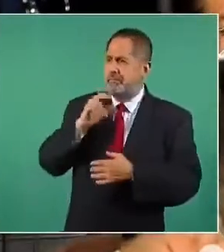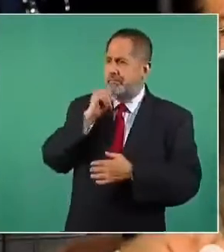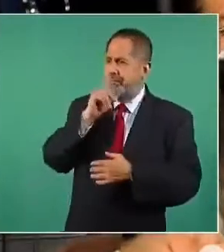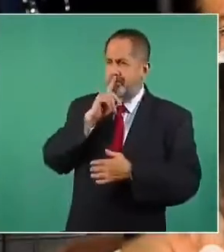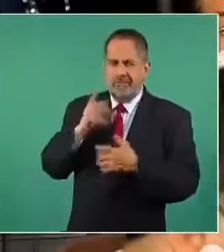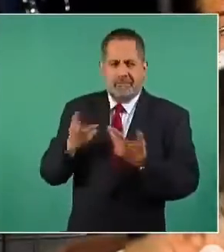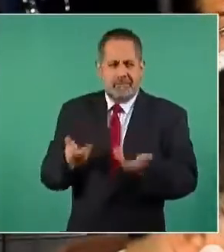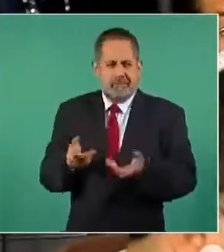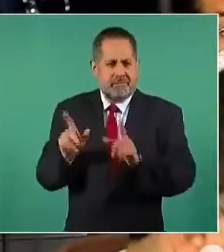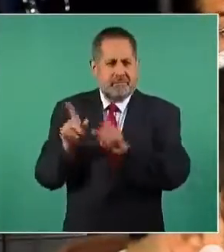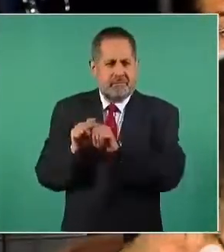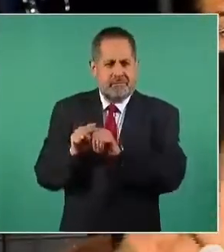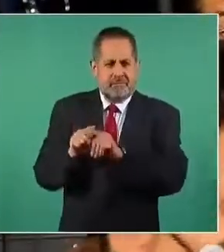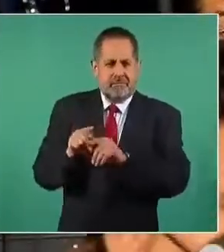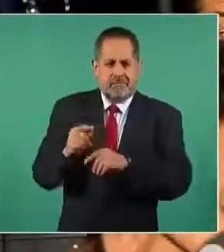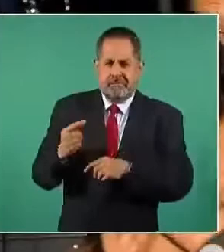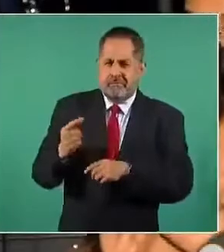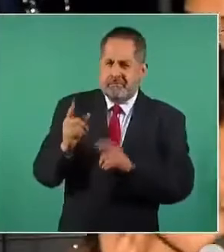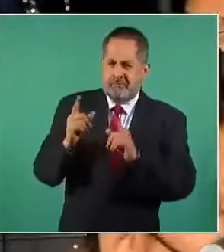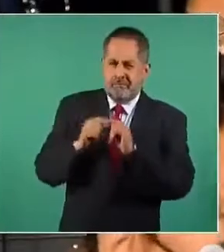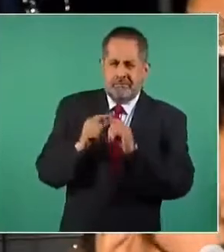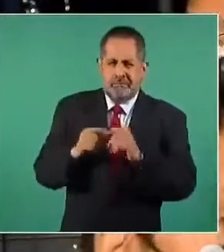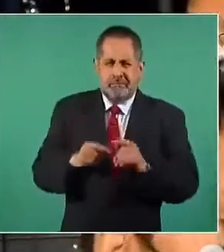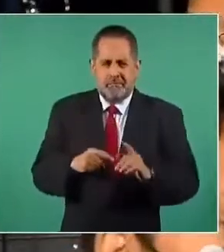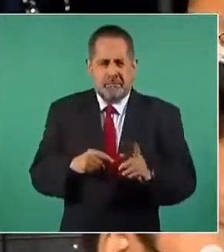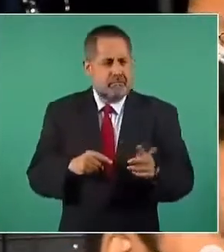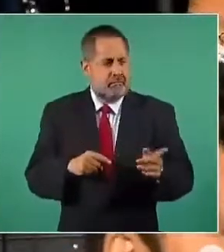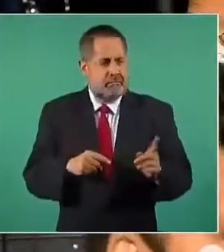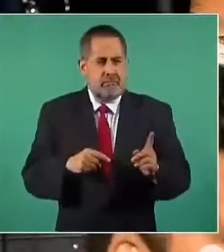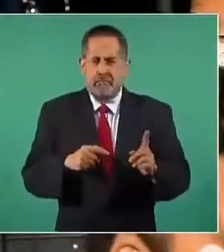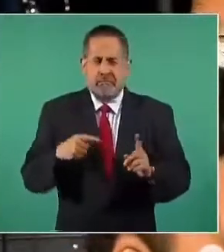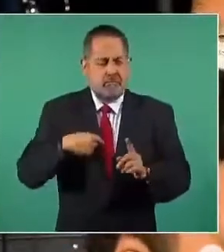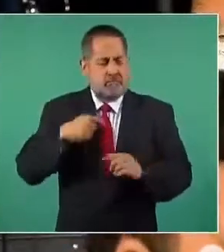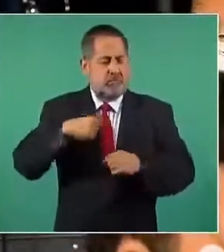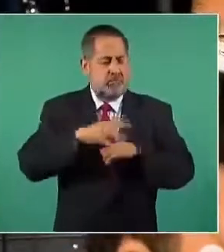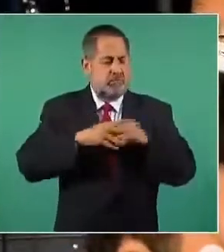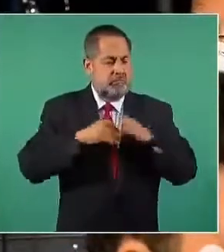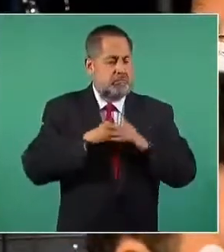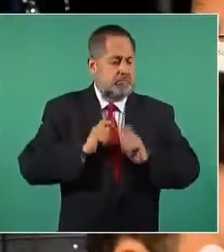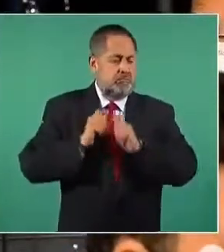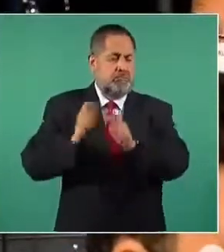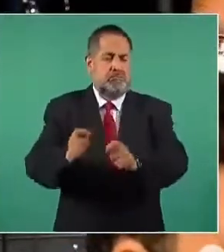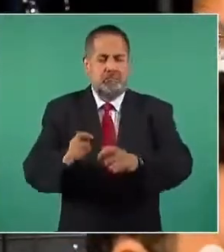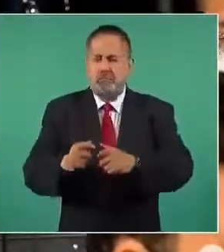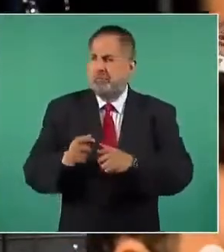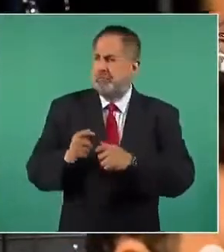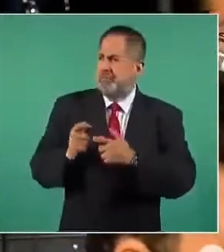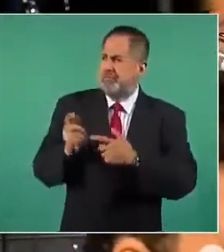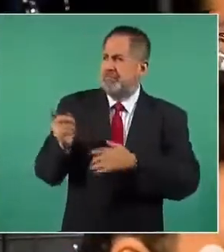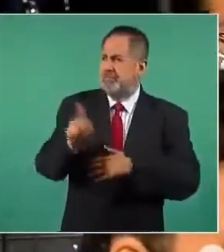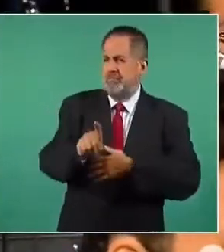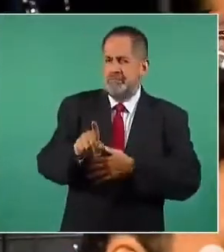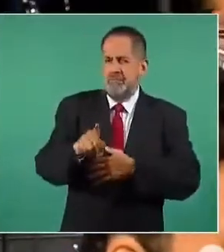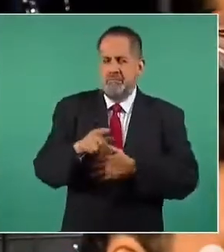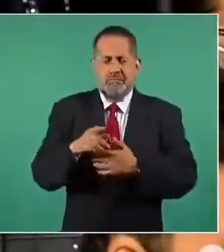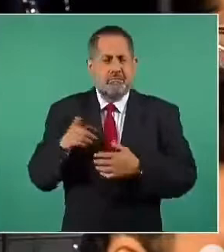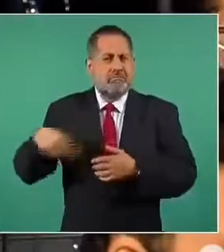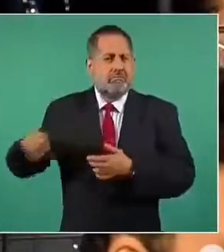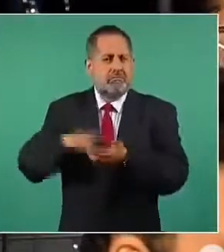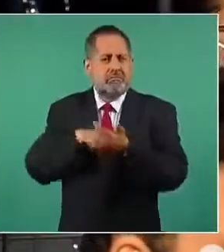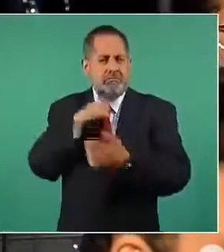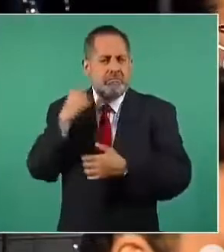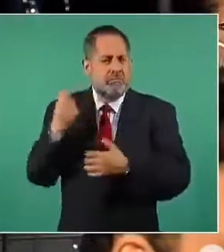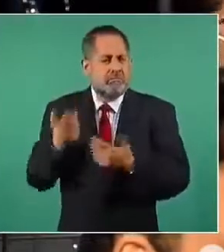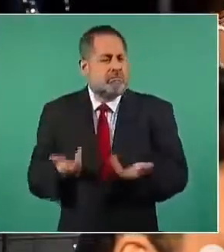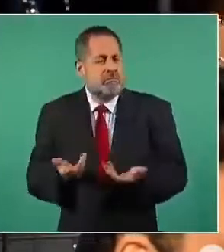pues así es como que pague la siguiente administración los platos rotos de esta administración, porque realmente es un caso perdido para ellos, ¿no?